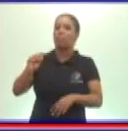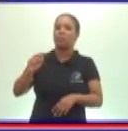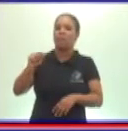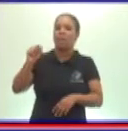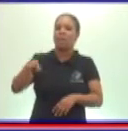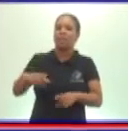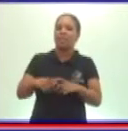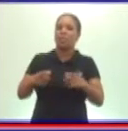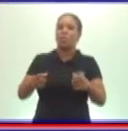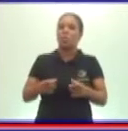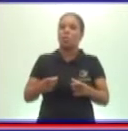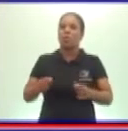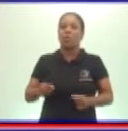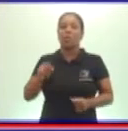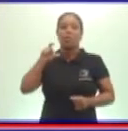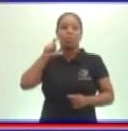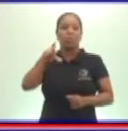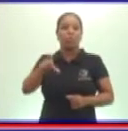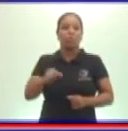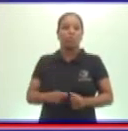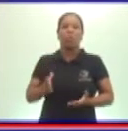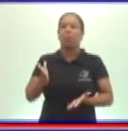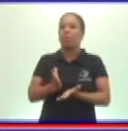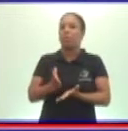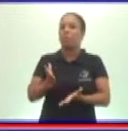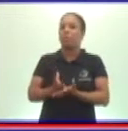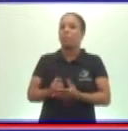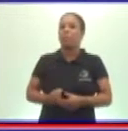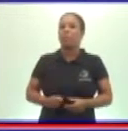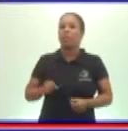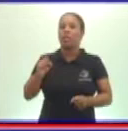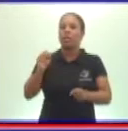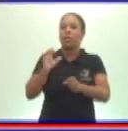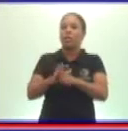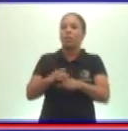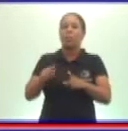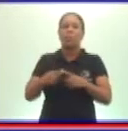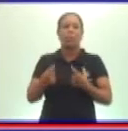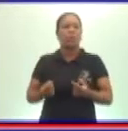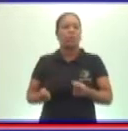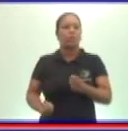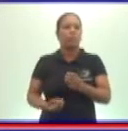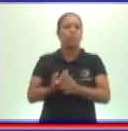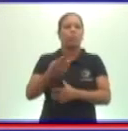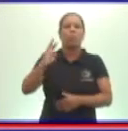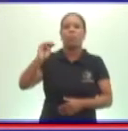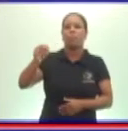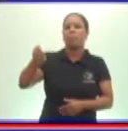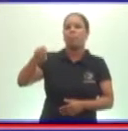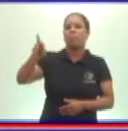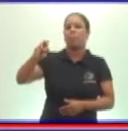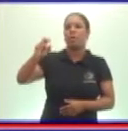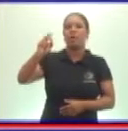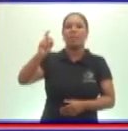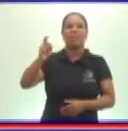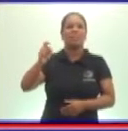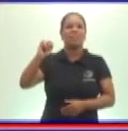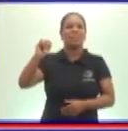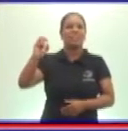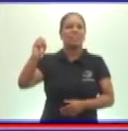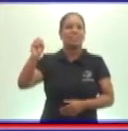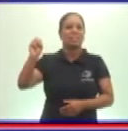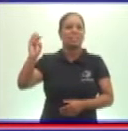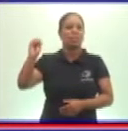va a concluir con el estudio del origen del marxismo. ¿Por qué surgió el marxismo como doctrina? ¿Cuáles son los factores que hicieron posible